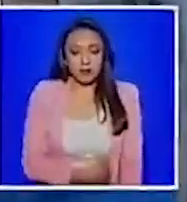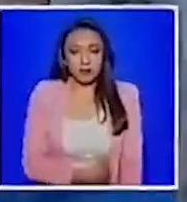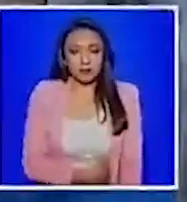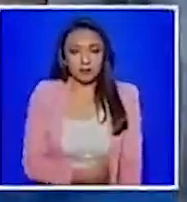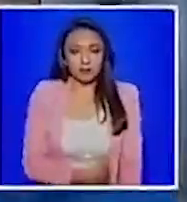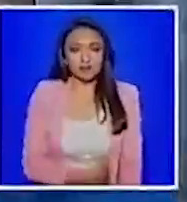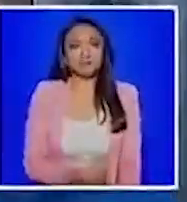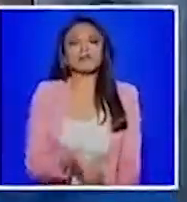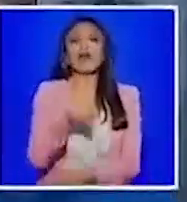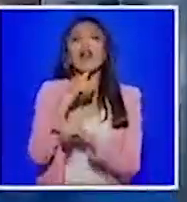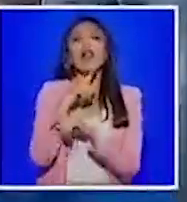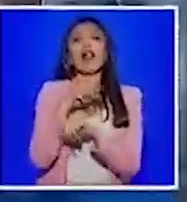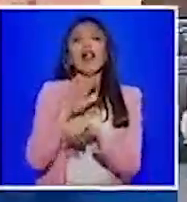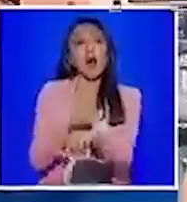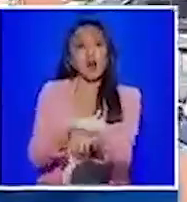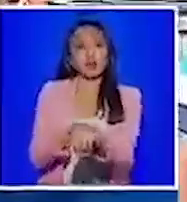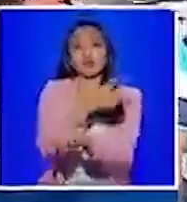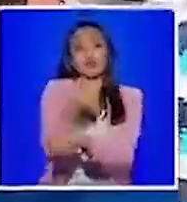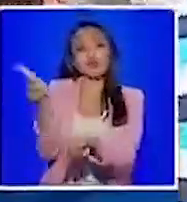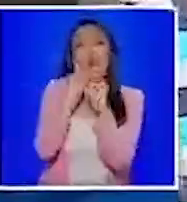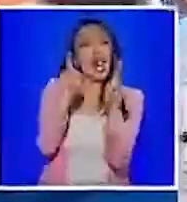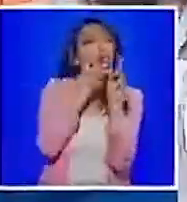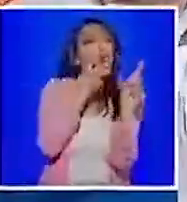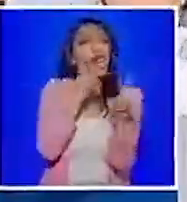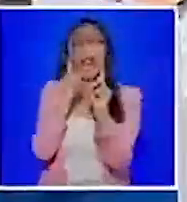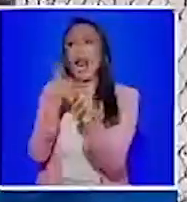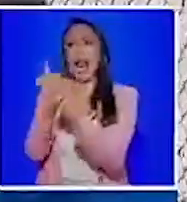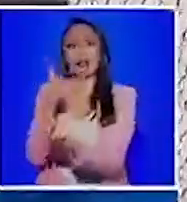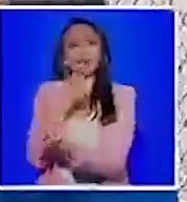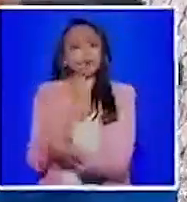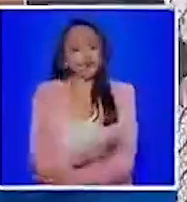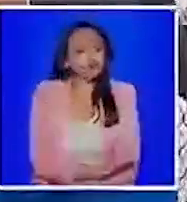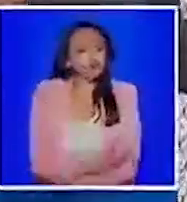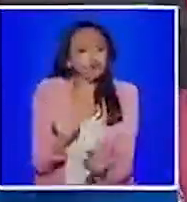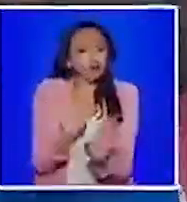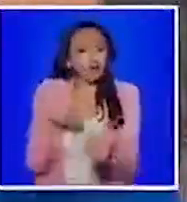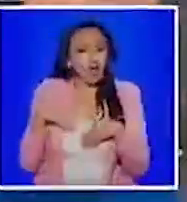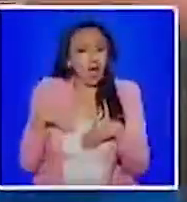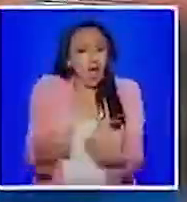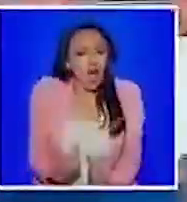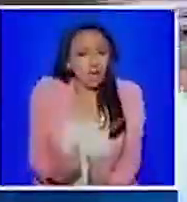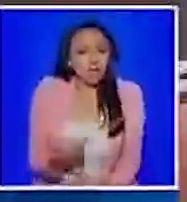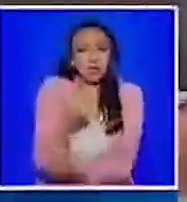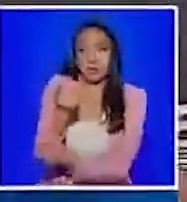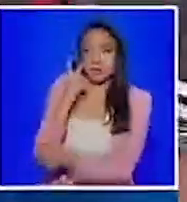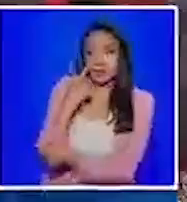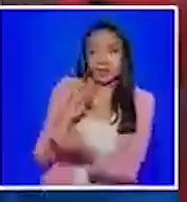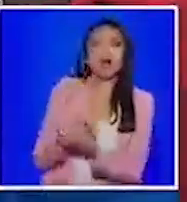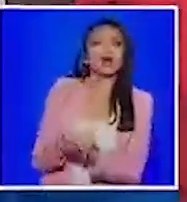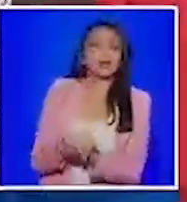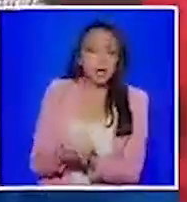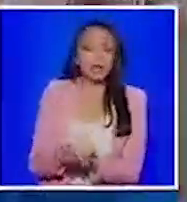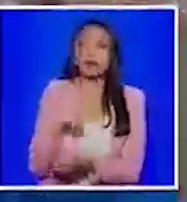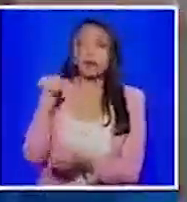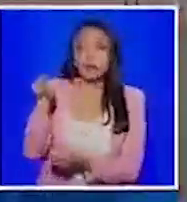es el clamor de los vecinos de tu mamá abajo dicen estar cansados de tanta inseguridad que se da en el sector pues los robos y asaltos